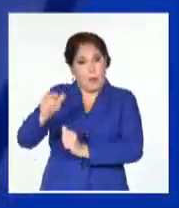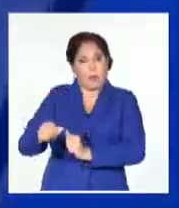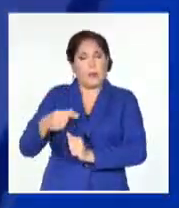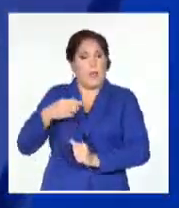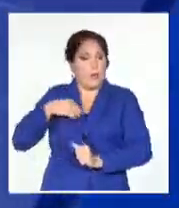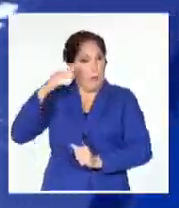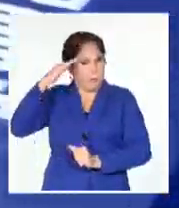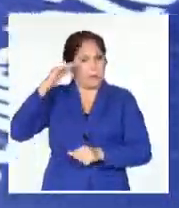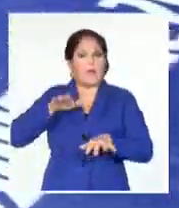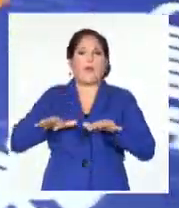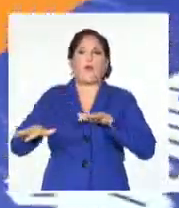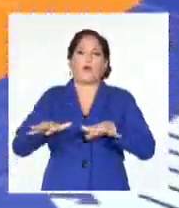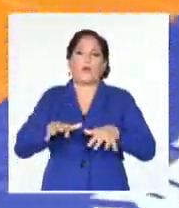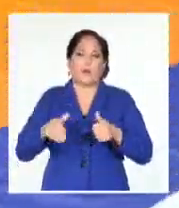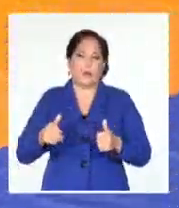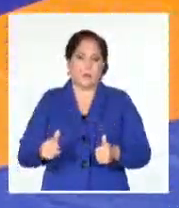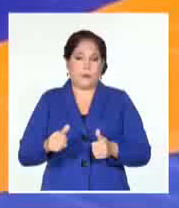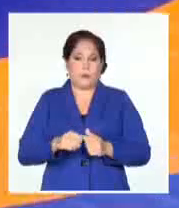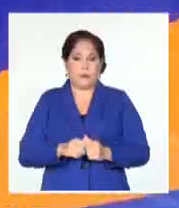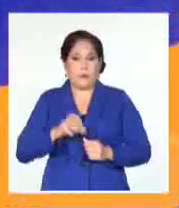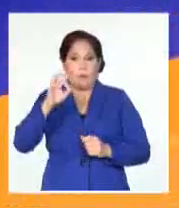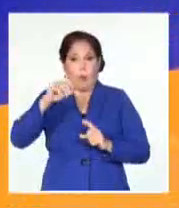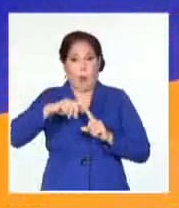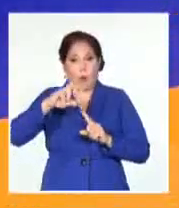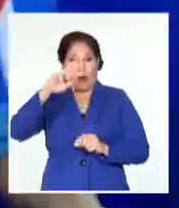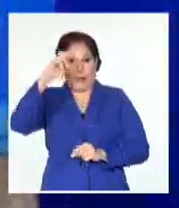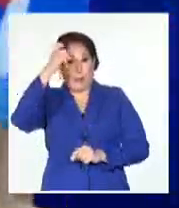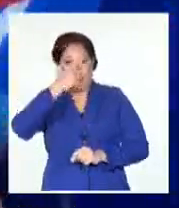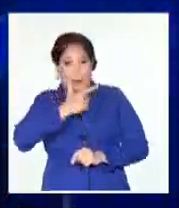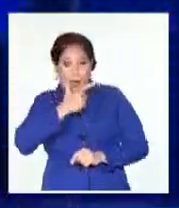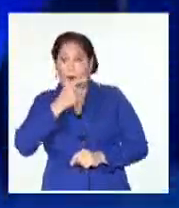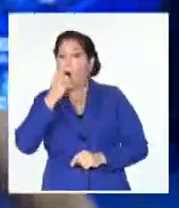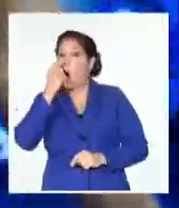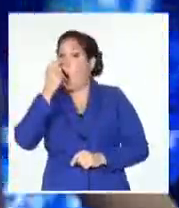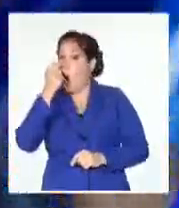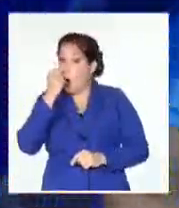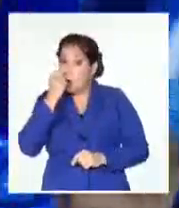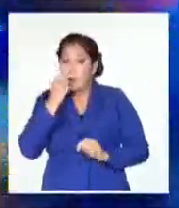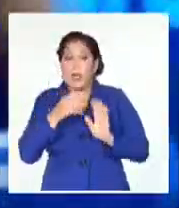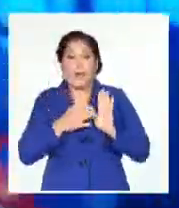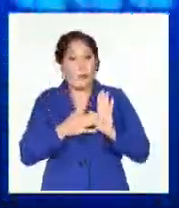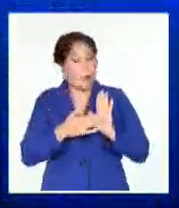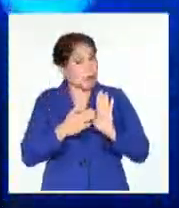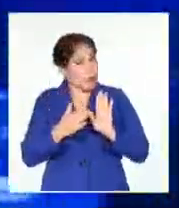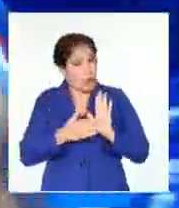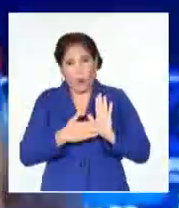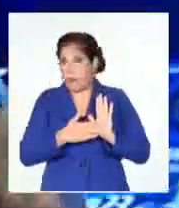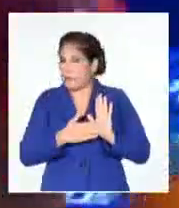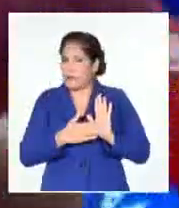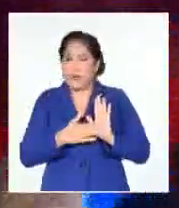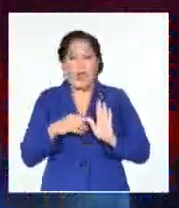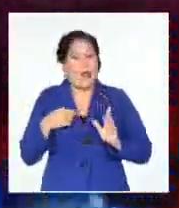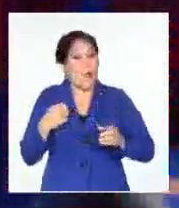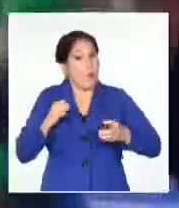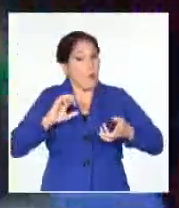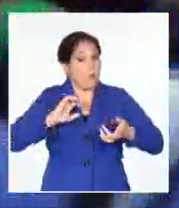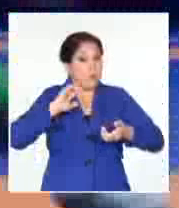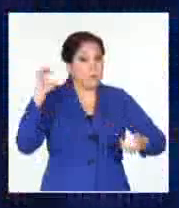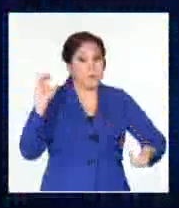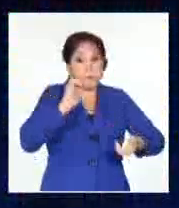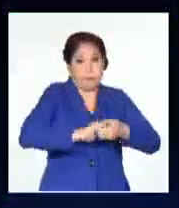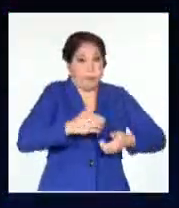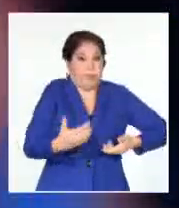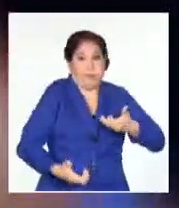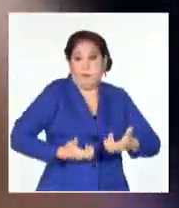en base a eso. Octa demoledor, al menos lo que los resultados dicen, se mostró demoledor. Octa es un luchador de mucha constancia, un